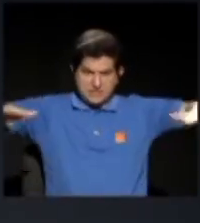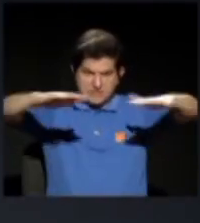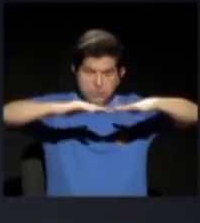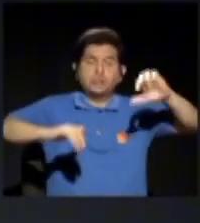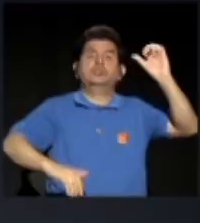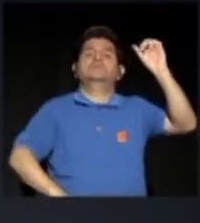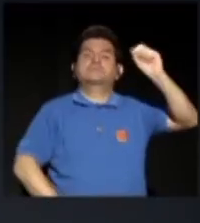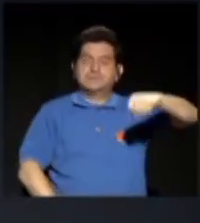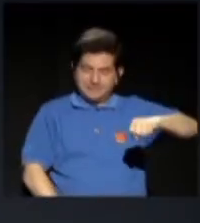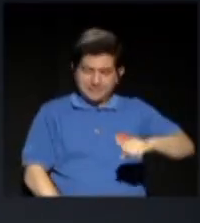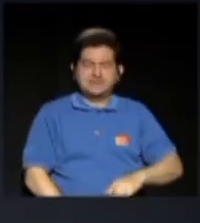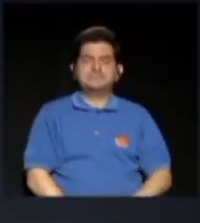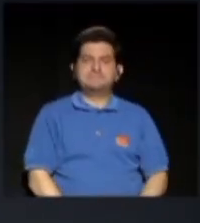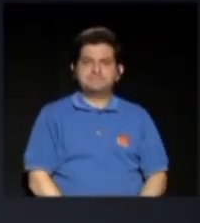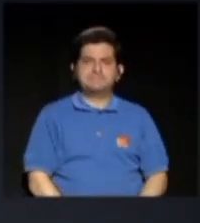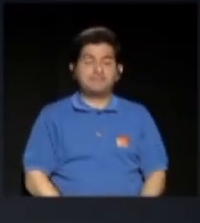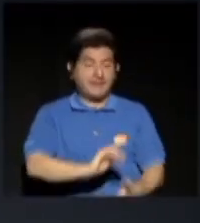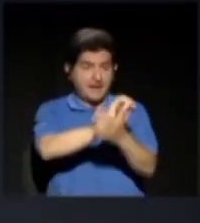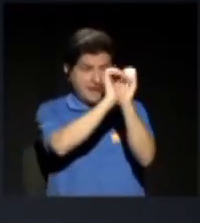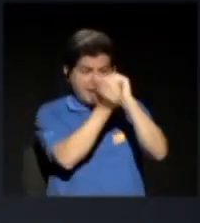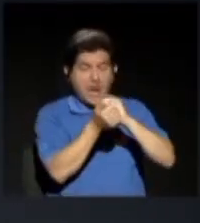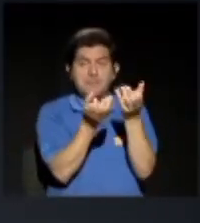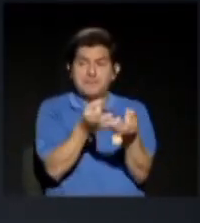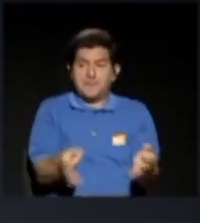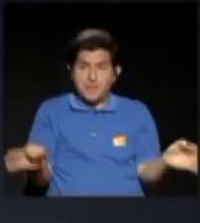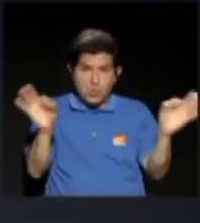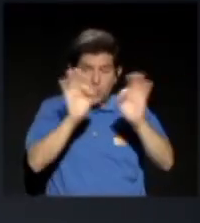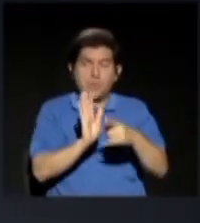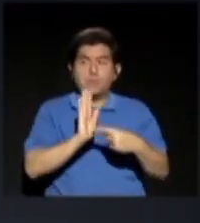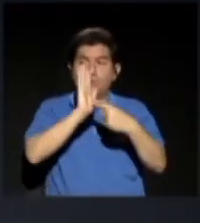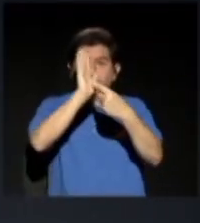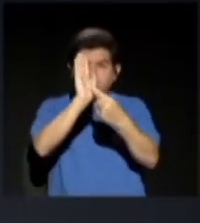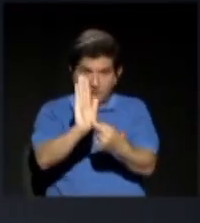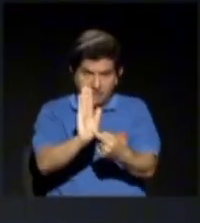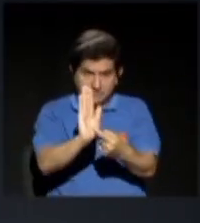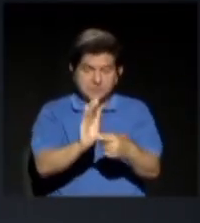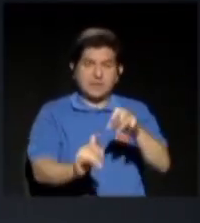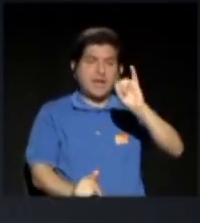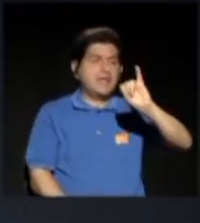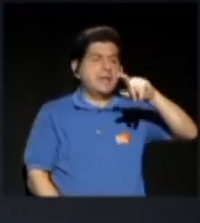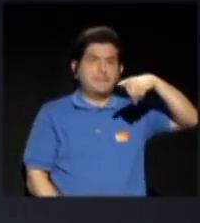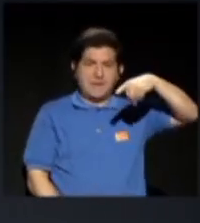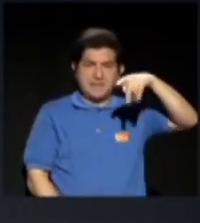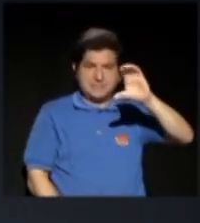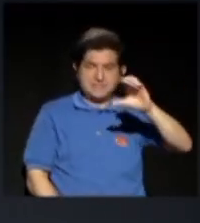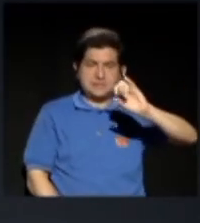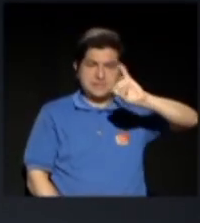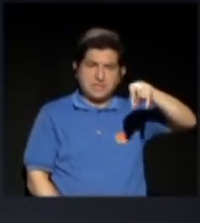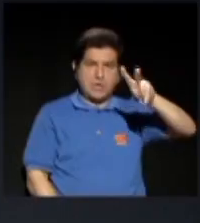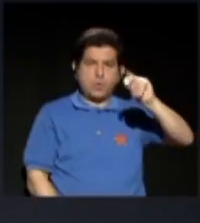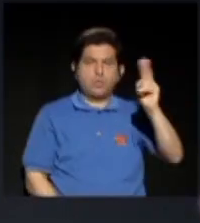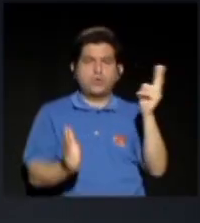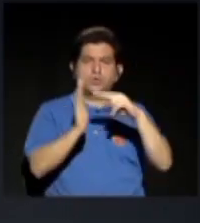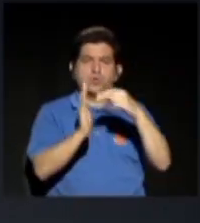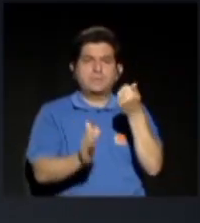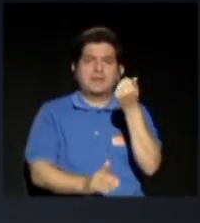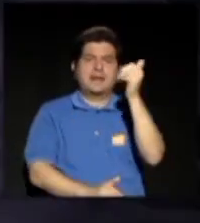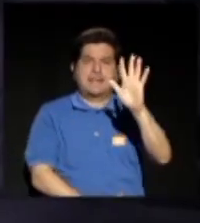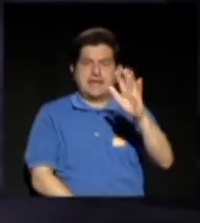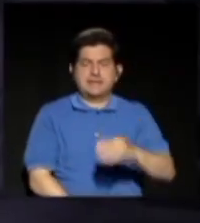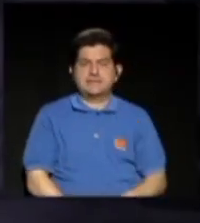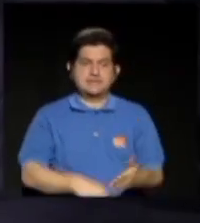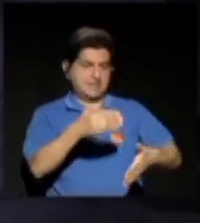Sí. Básicamente, el cambio más importante que se está reflejando en el IPC base de junio de 2015 respecto a